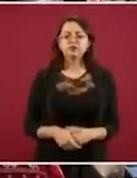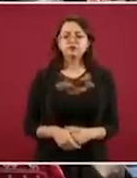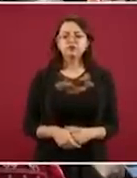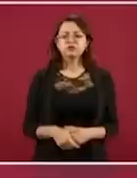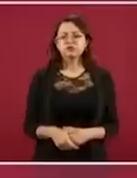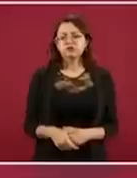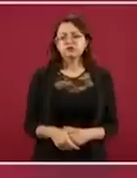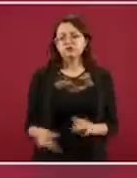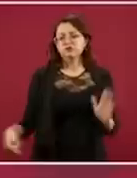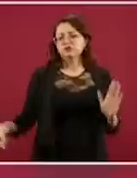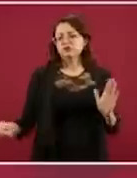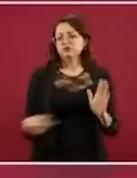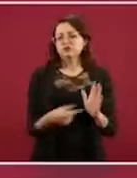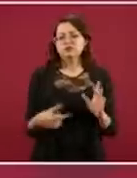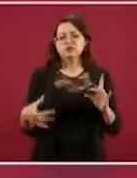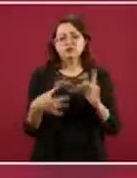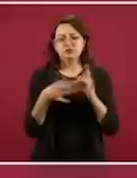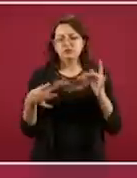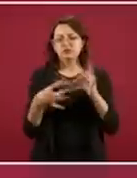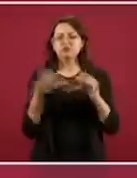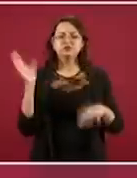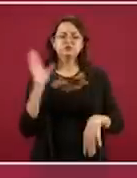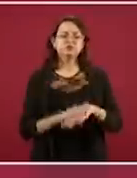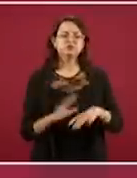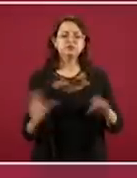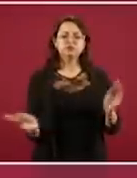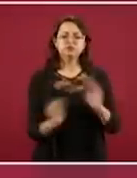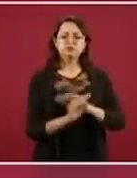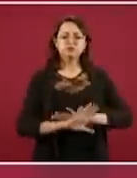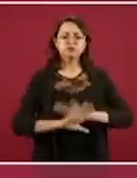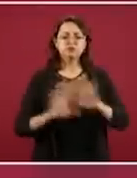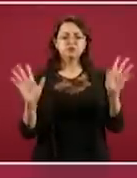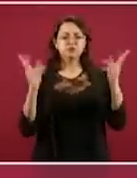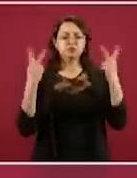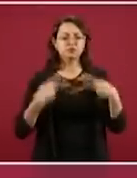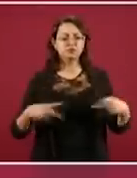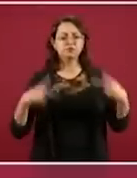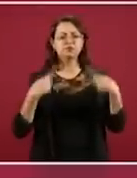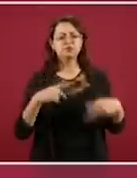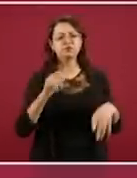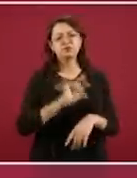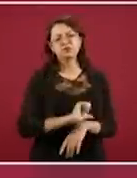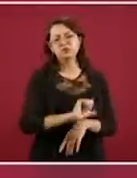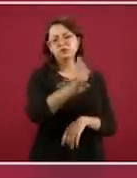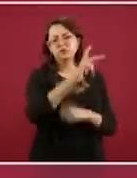pues establece que ningún extranjero puede hacer